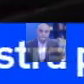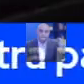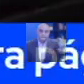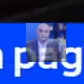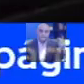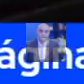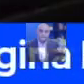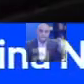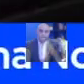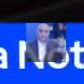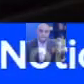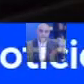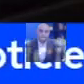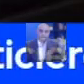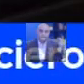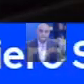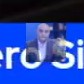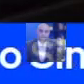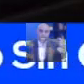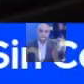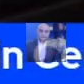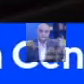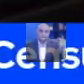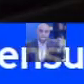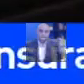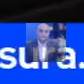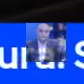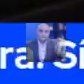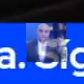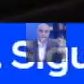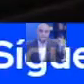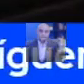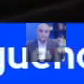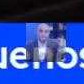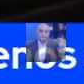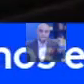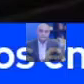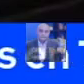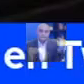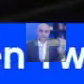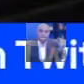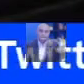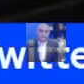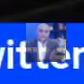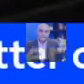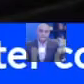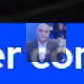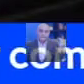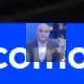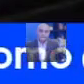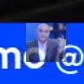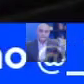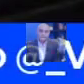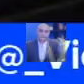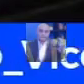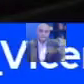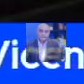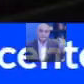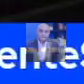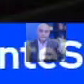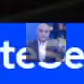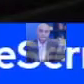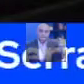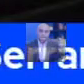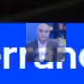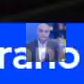mismo Argentina. Varios países del Caribe han dicho que les resultaría